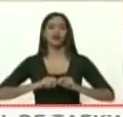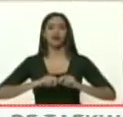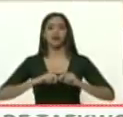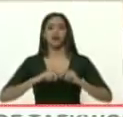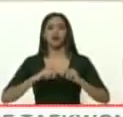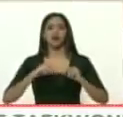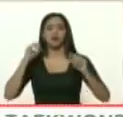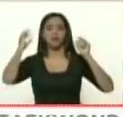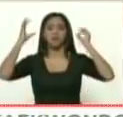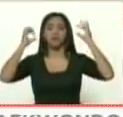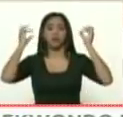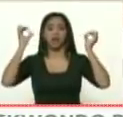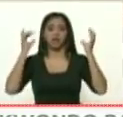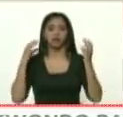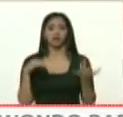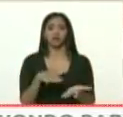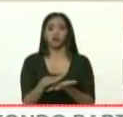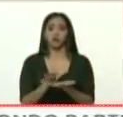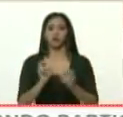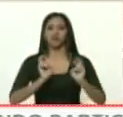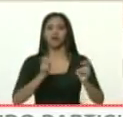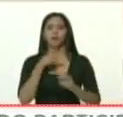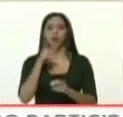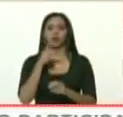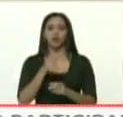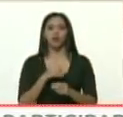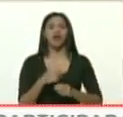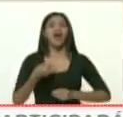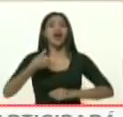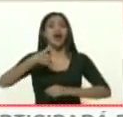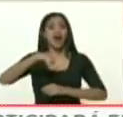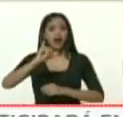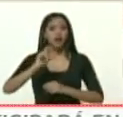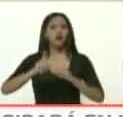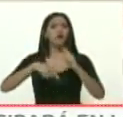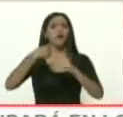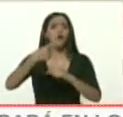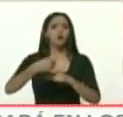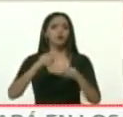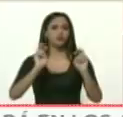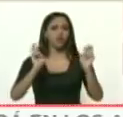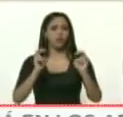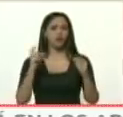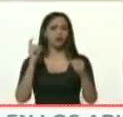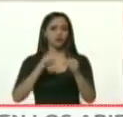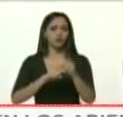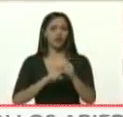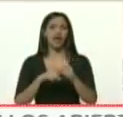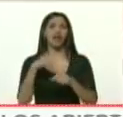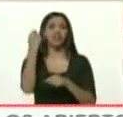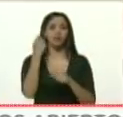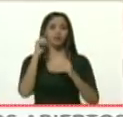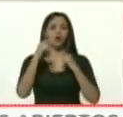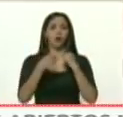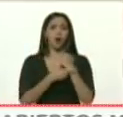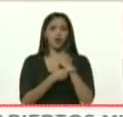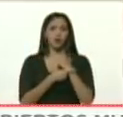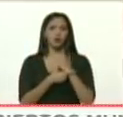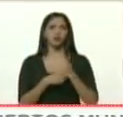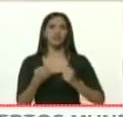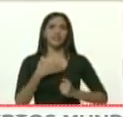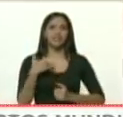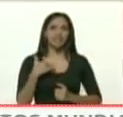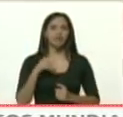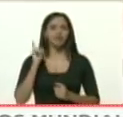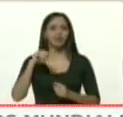cuanto a que se trataría de un tema político. Hay otros temas vinculados también al diputado Guaidó. Quisiéramos